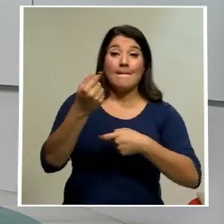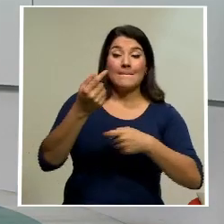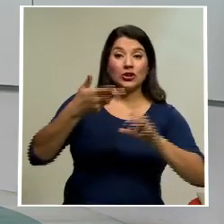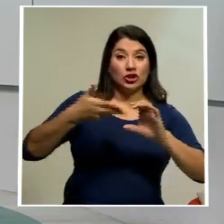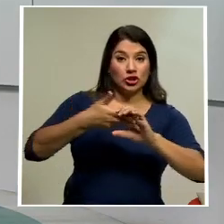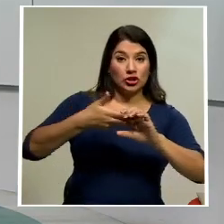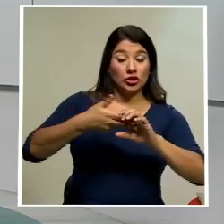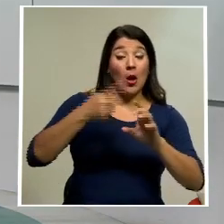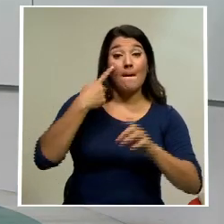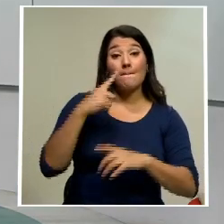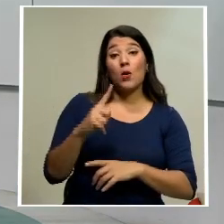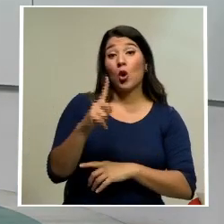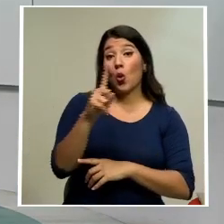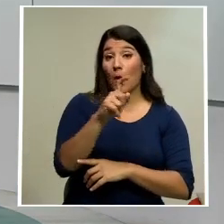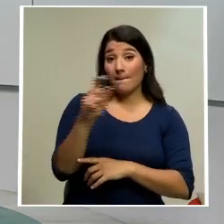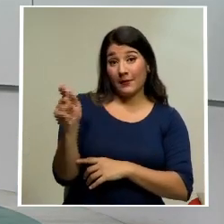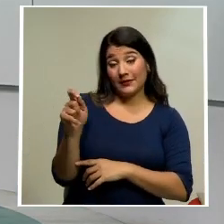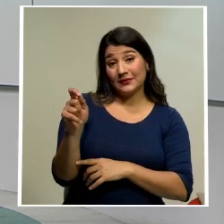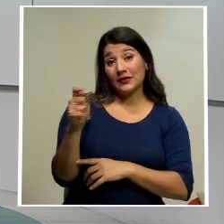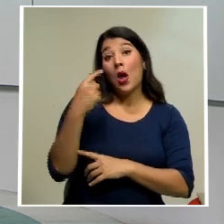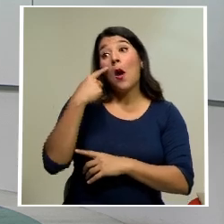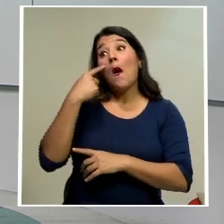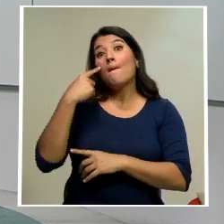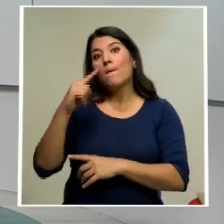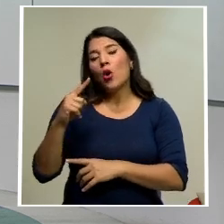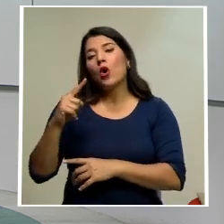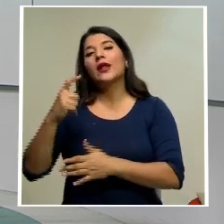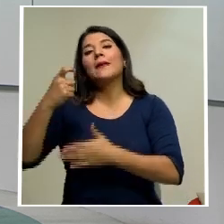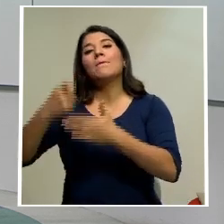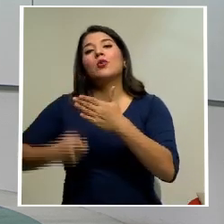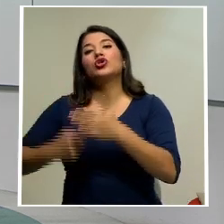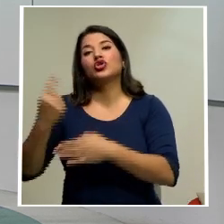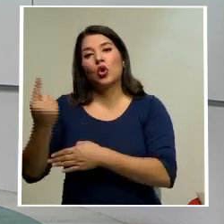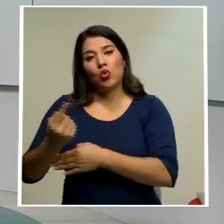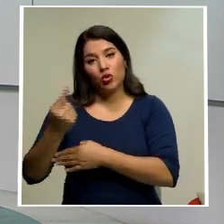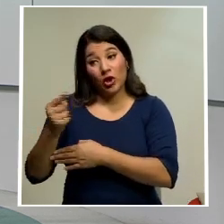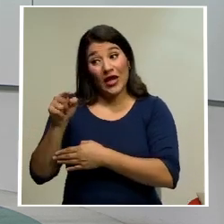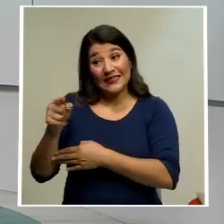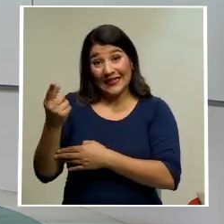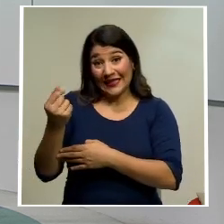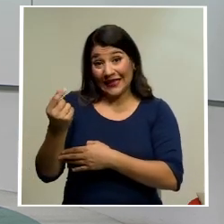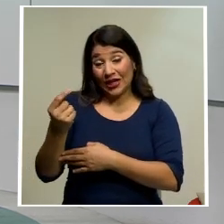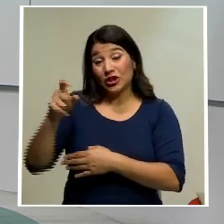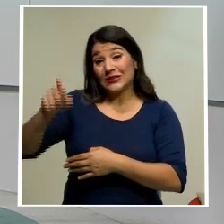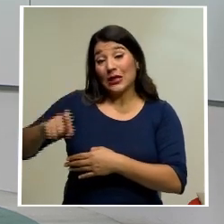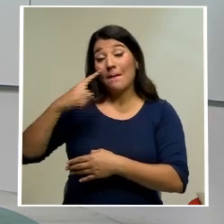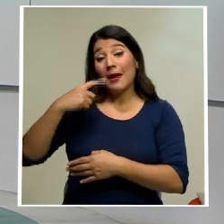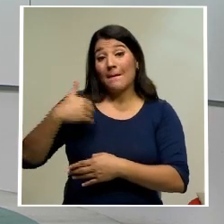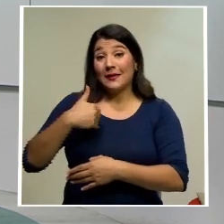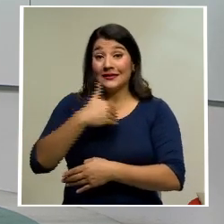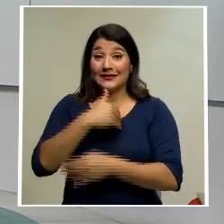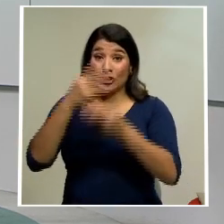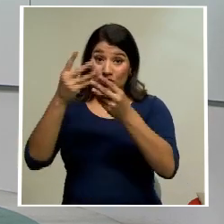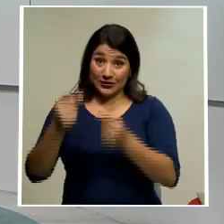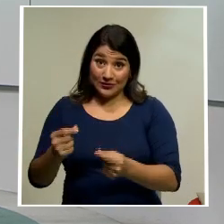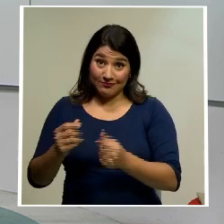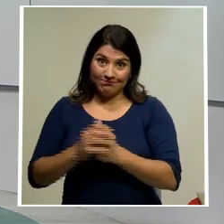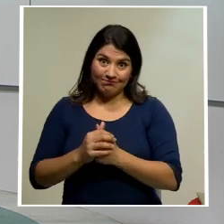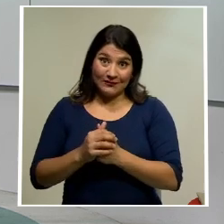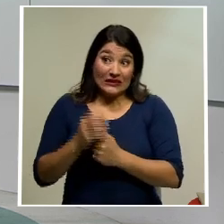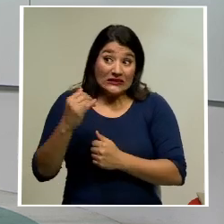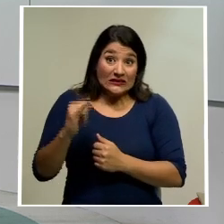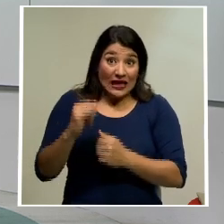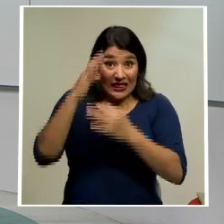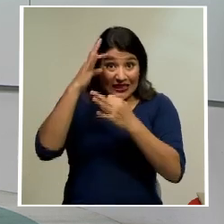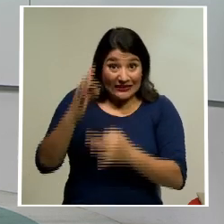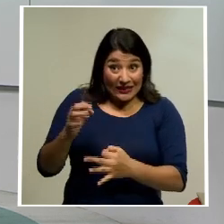mes, precisamente por el tema del impuesto que lo requiere el Ministerio de Hacienda. Sería excelente hacerlo en este momento